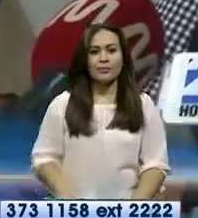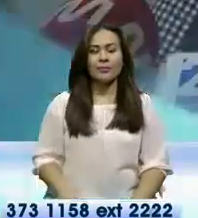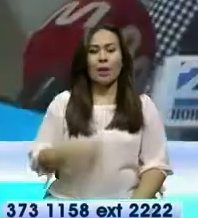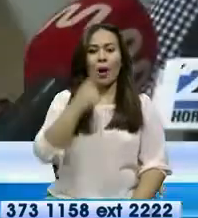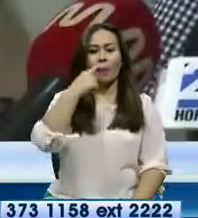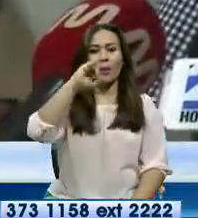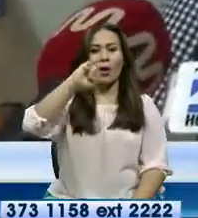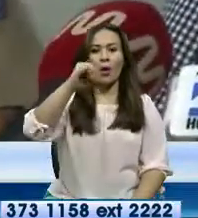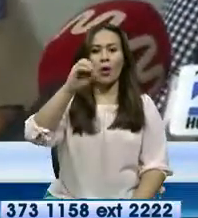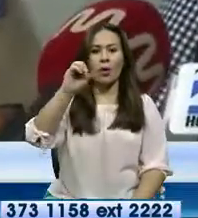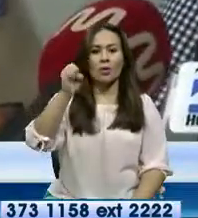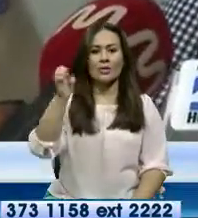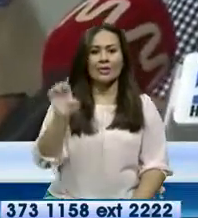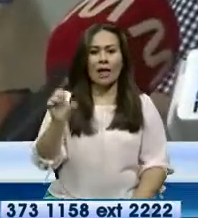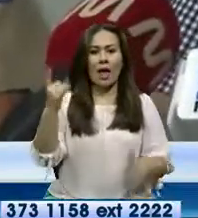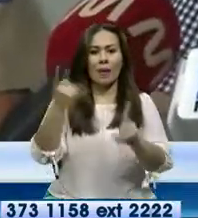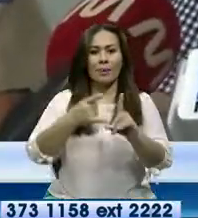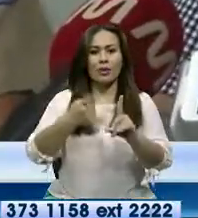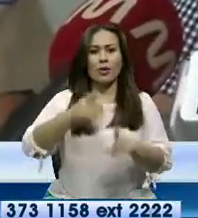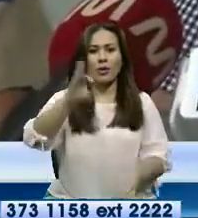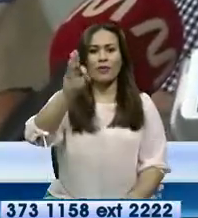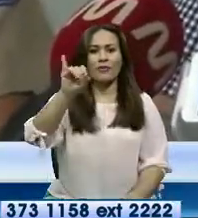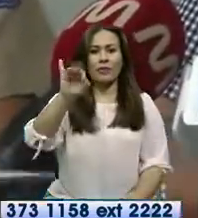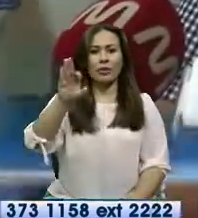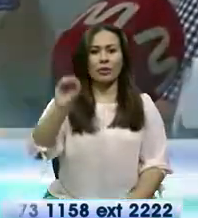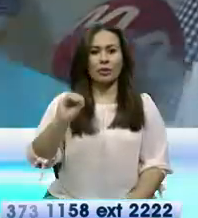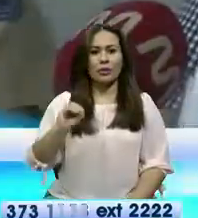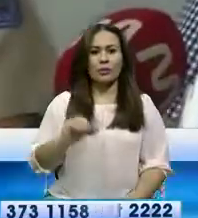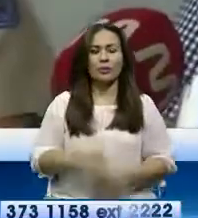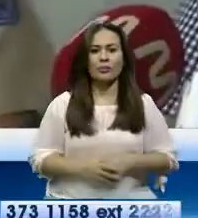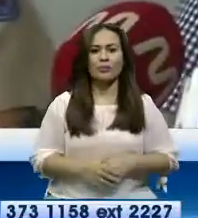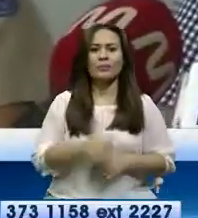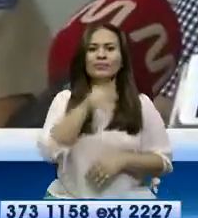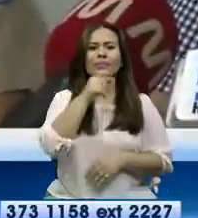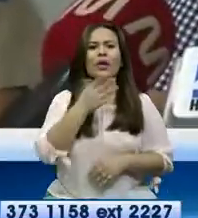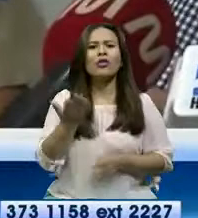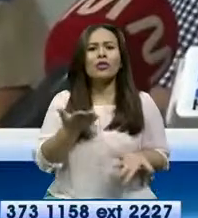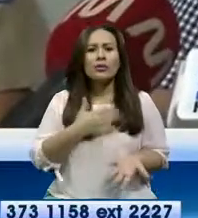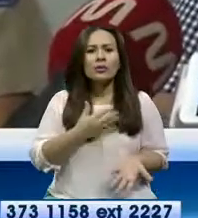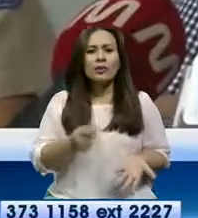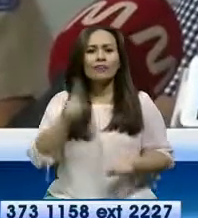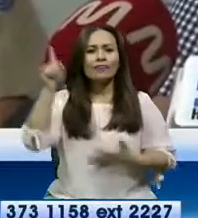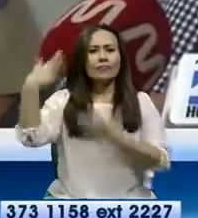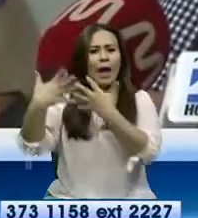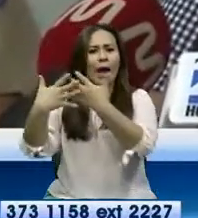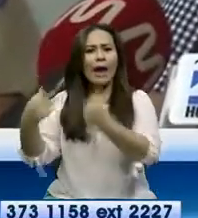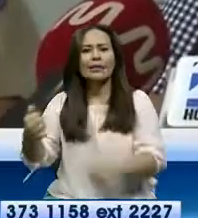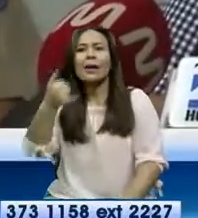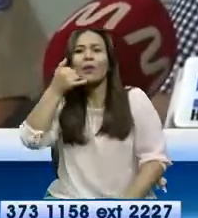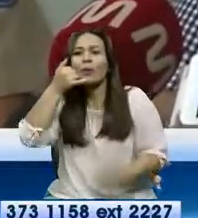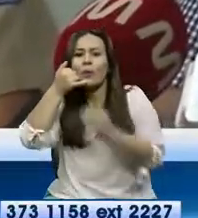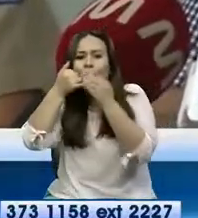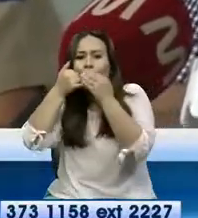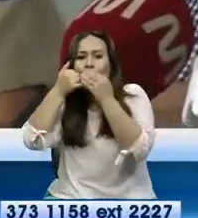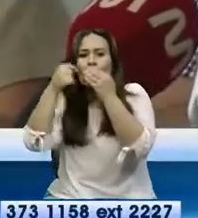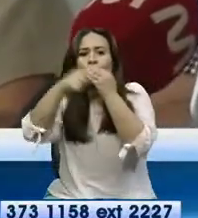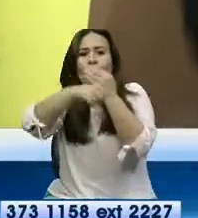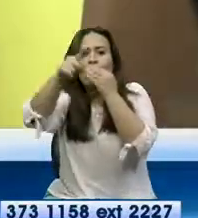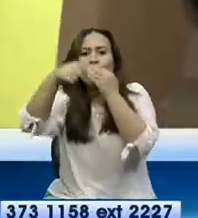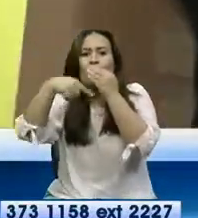José Adolfo, alias Fito, quien se encuentra como privado de libertad en el centro de